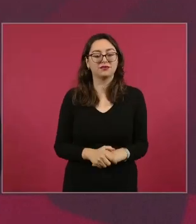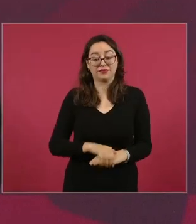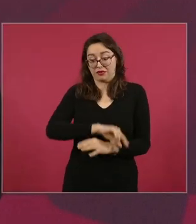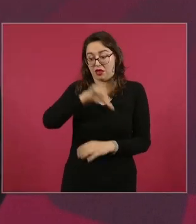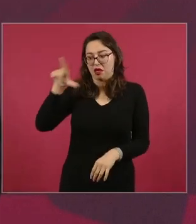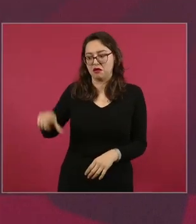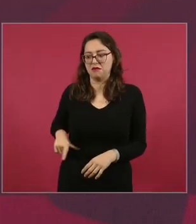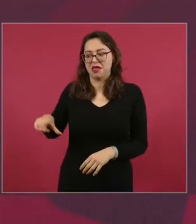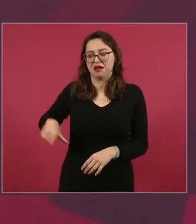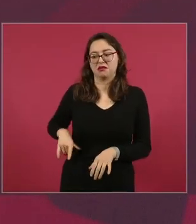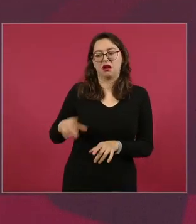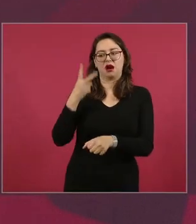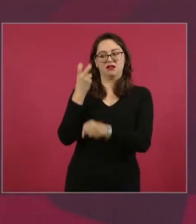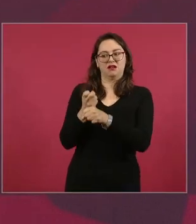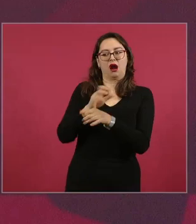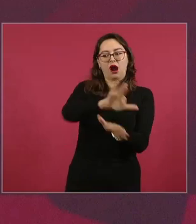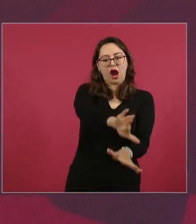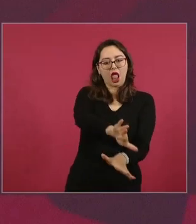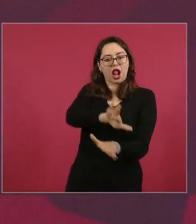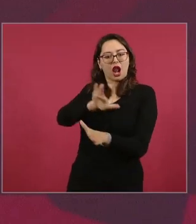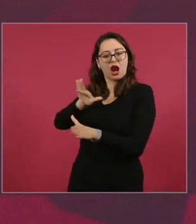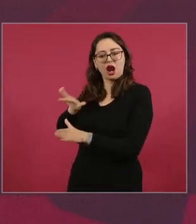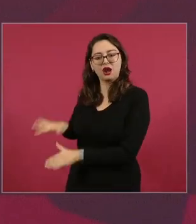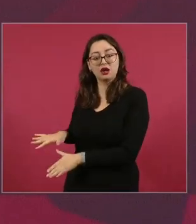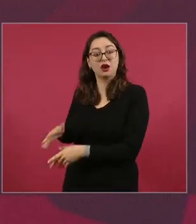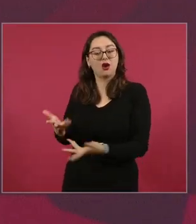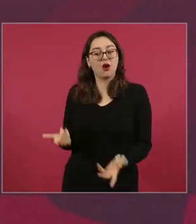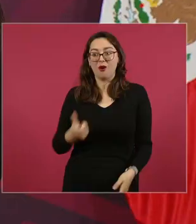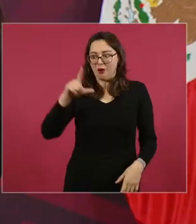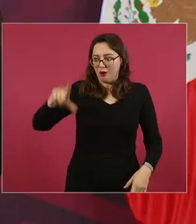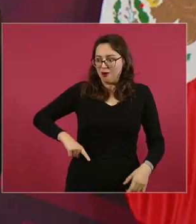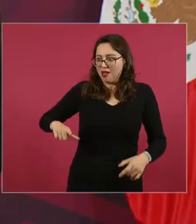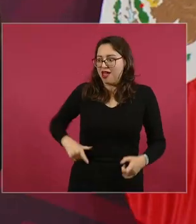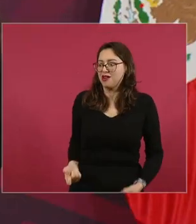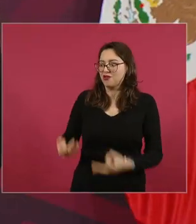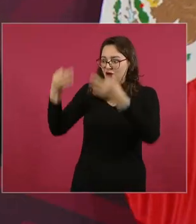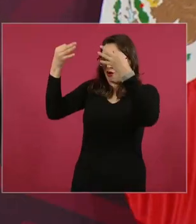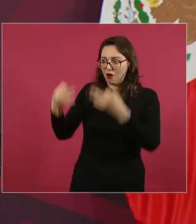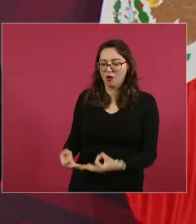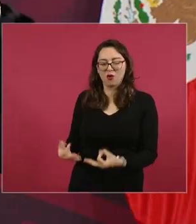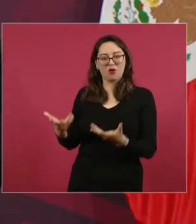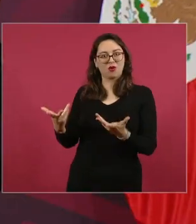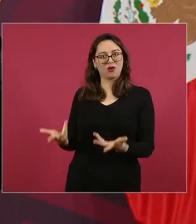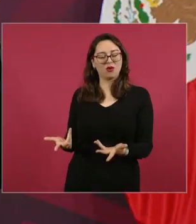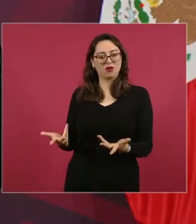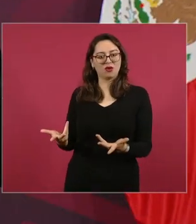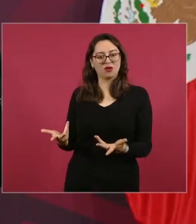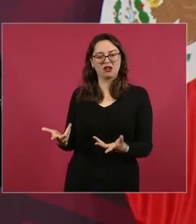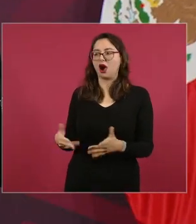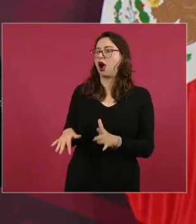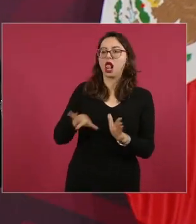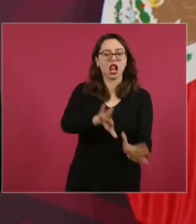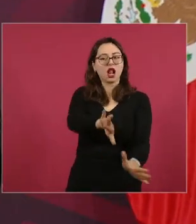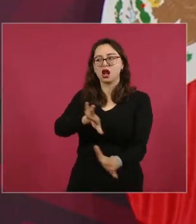neutralizar al gobierno legal, legítimo, ¿sí?